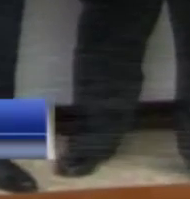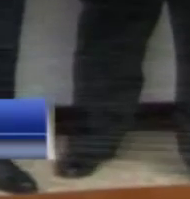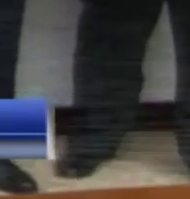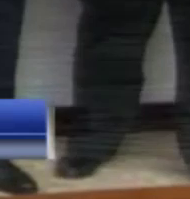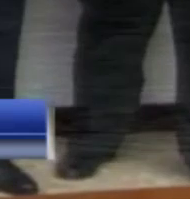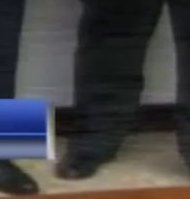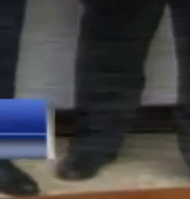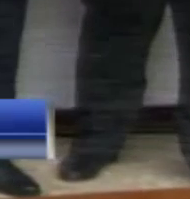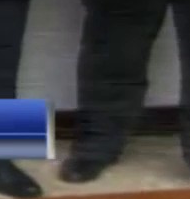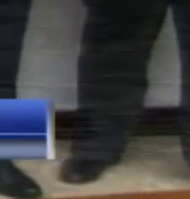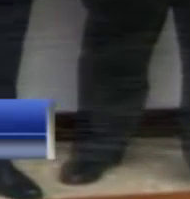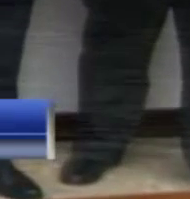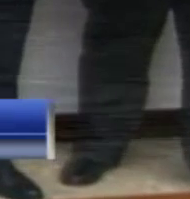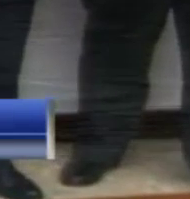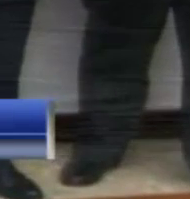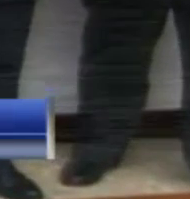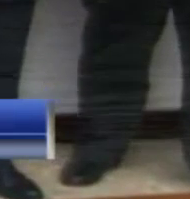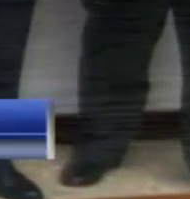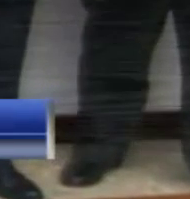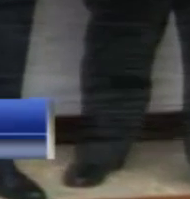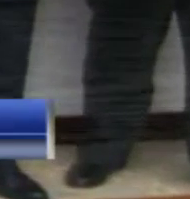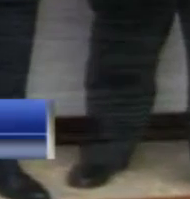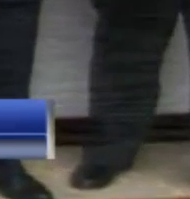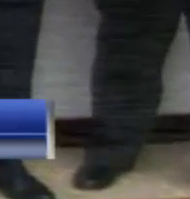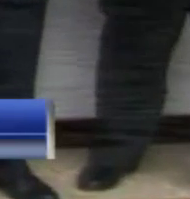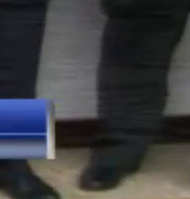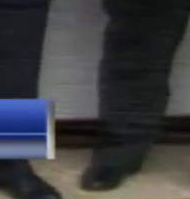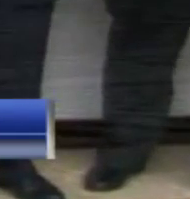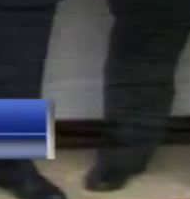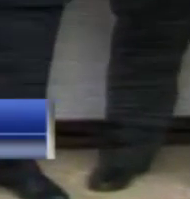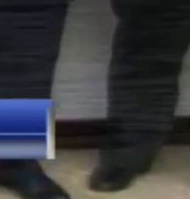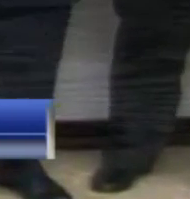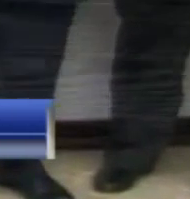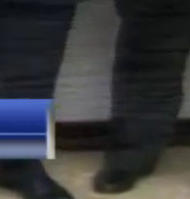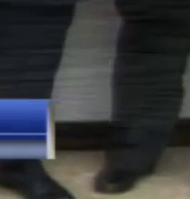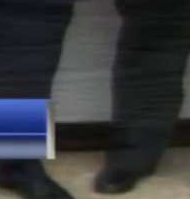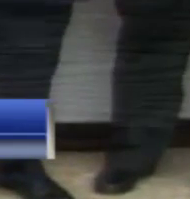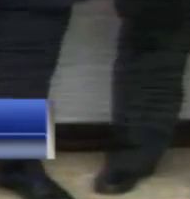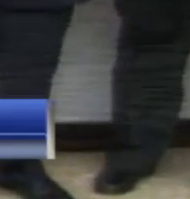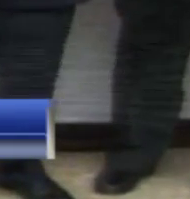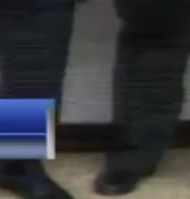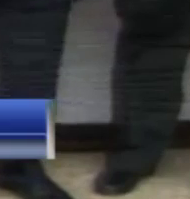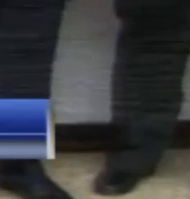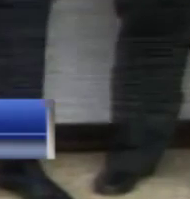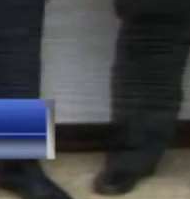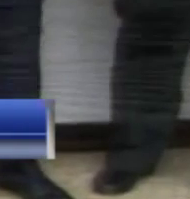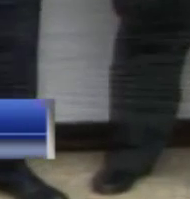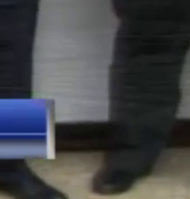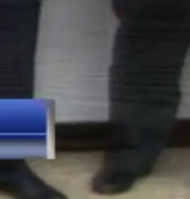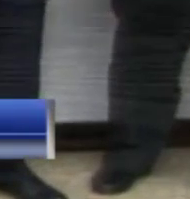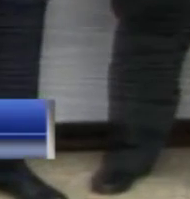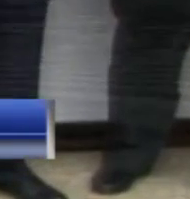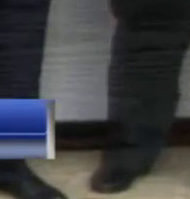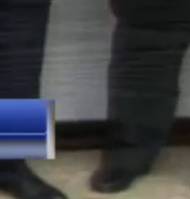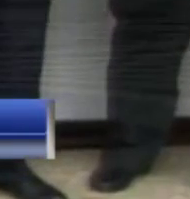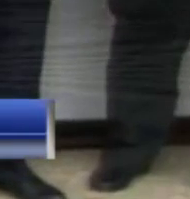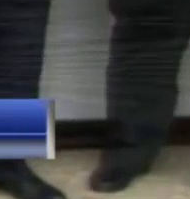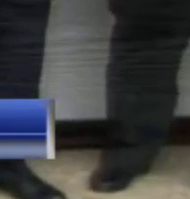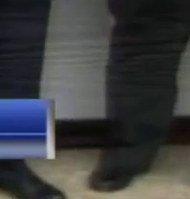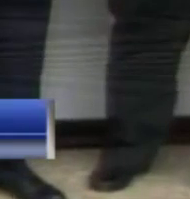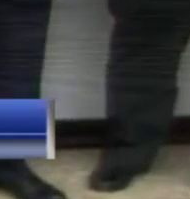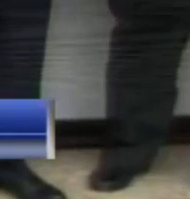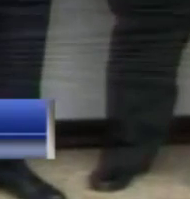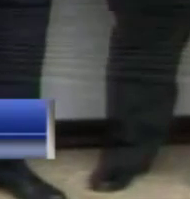tienen un incremento para el próximo 2019 según lo planteado y cuáles tendrían una reducción del